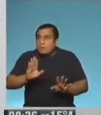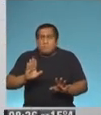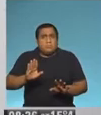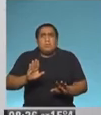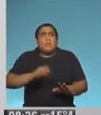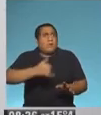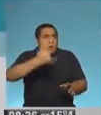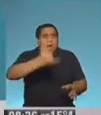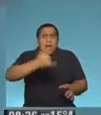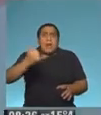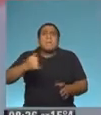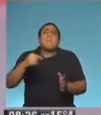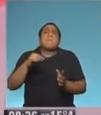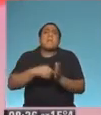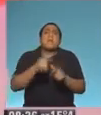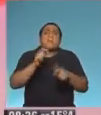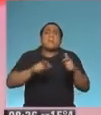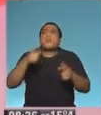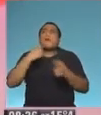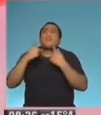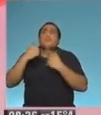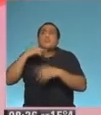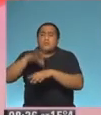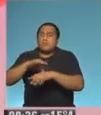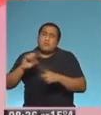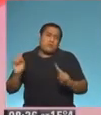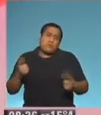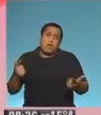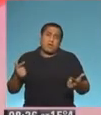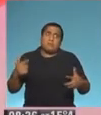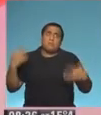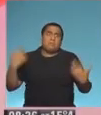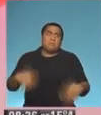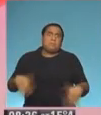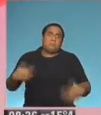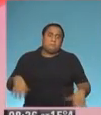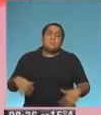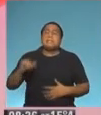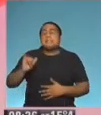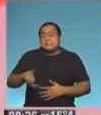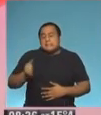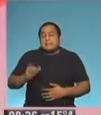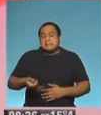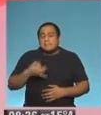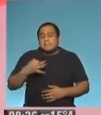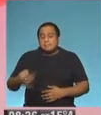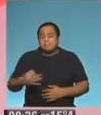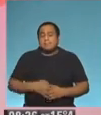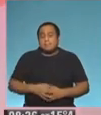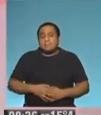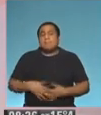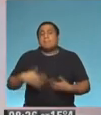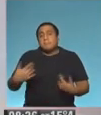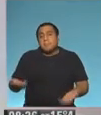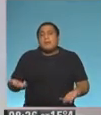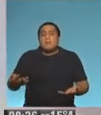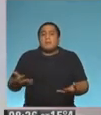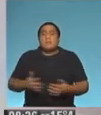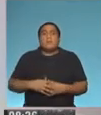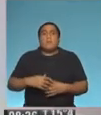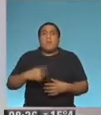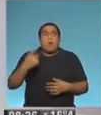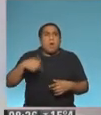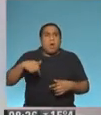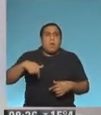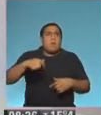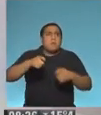consulta oportuna. Y ese es algo realmente alarmante. Totalmente, totalmente es así. Prácticamente se ha